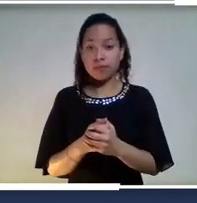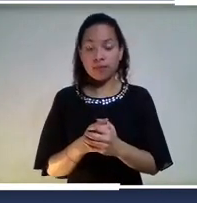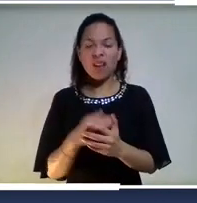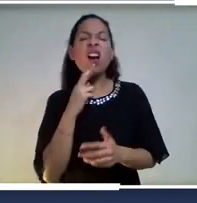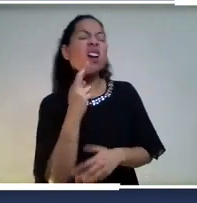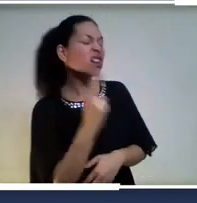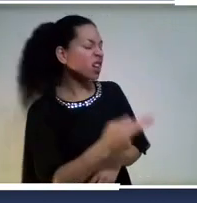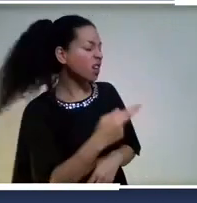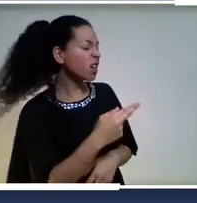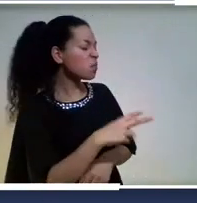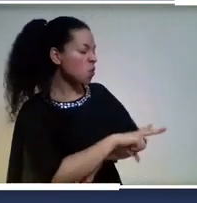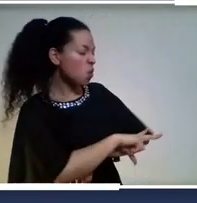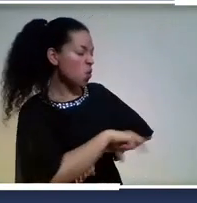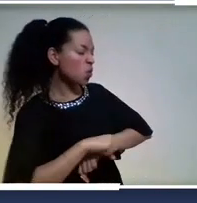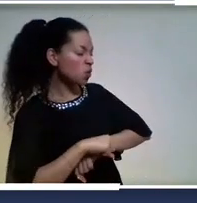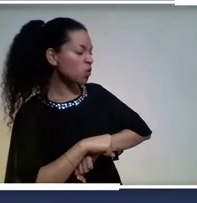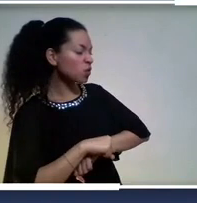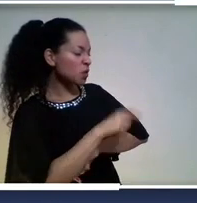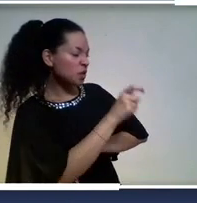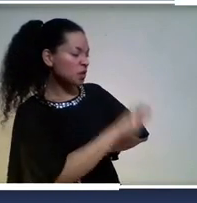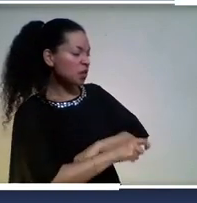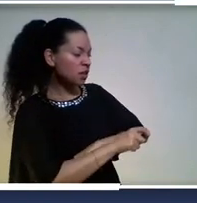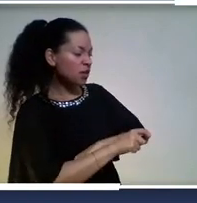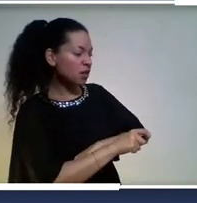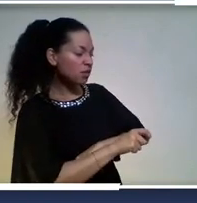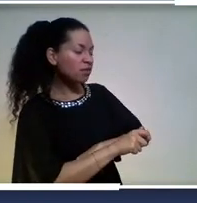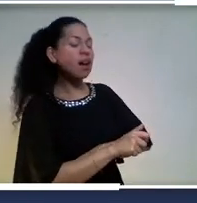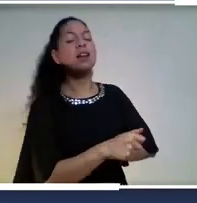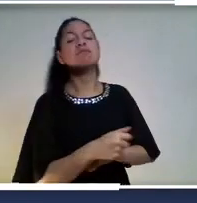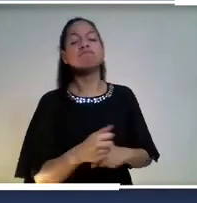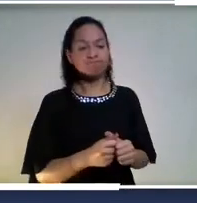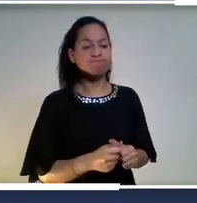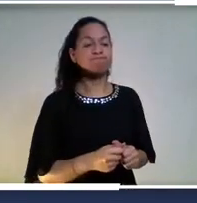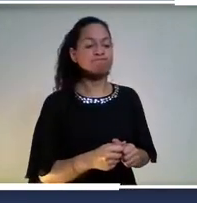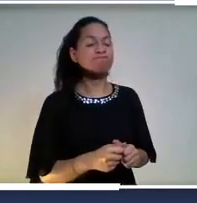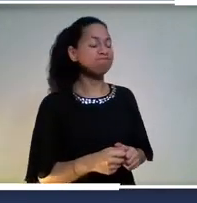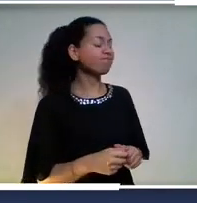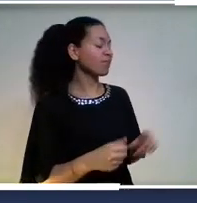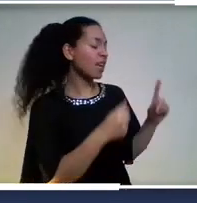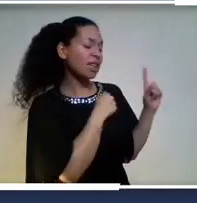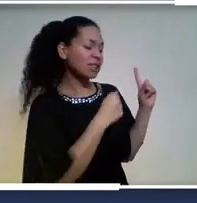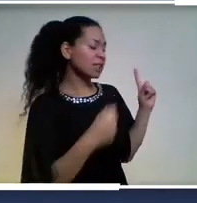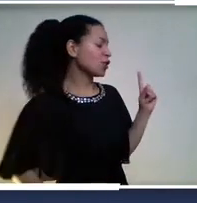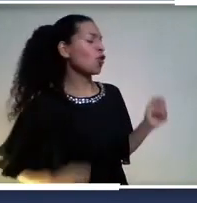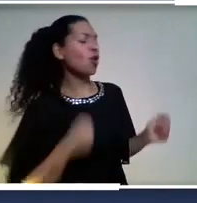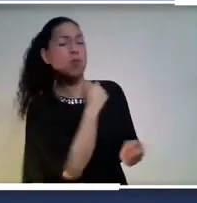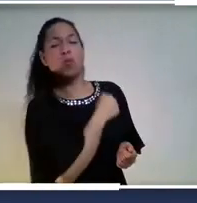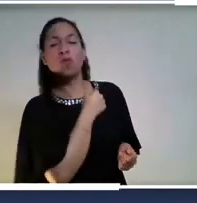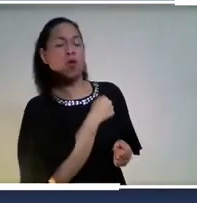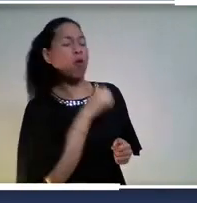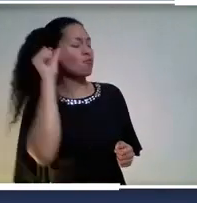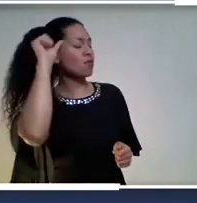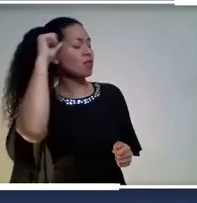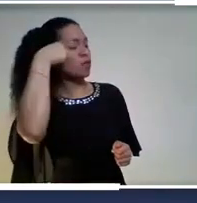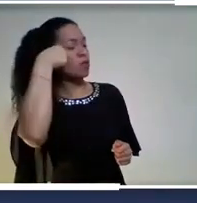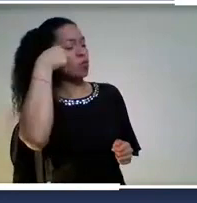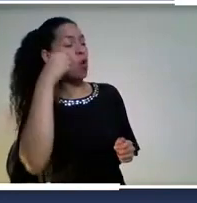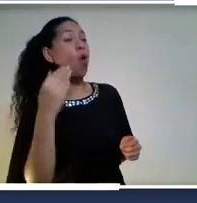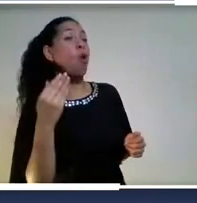lucas 23 43 señor acuérdate de mí cuando vengas en tu reino